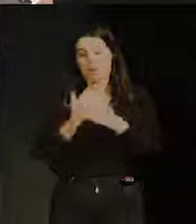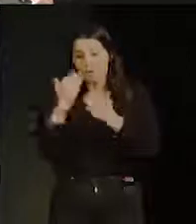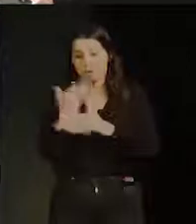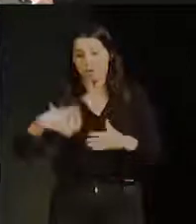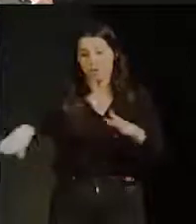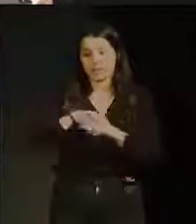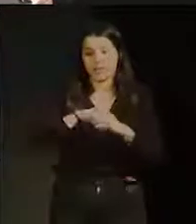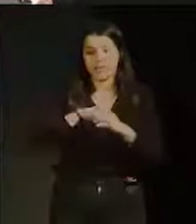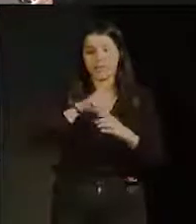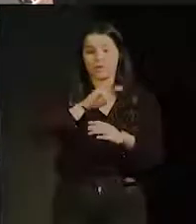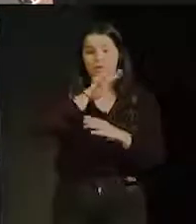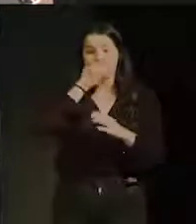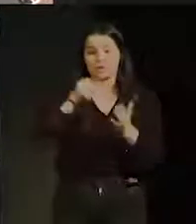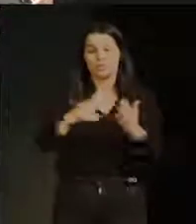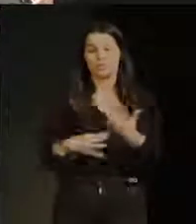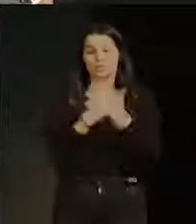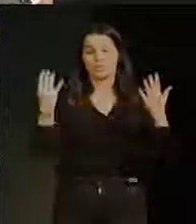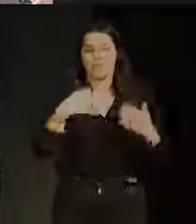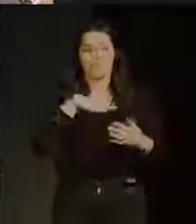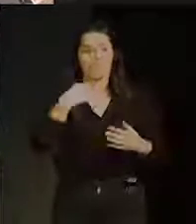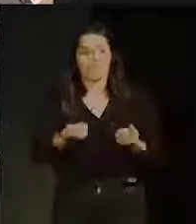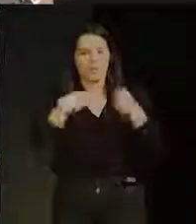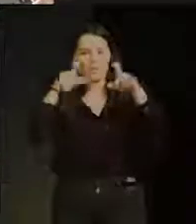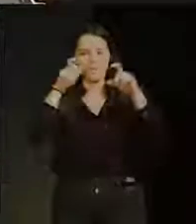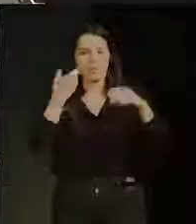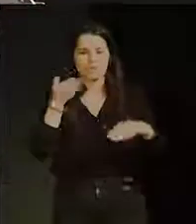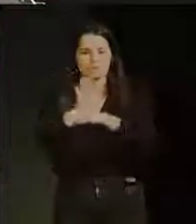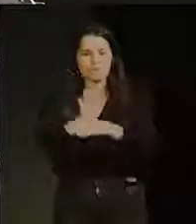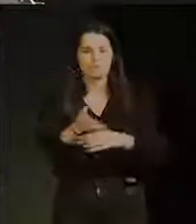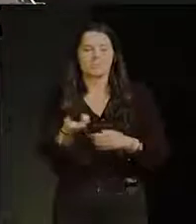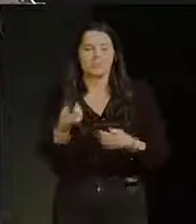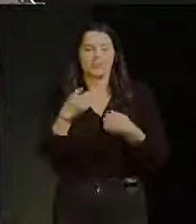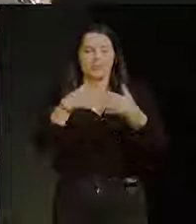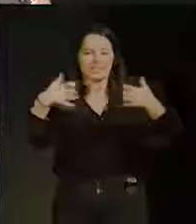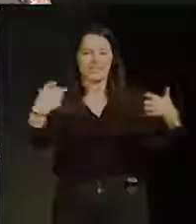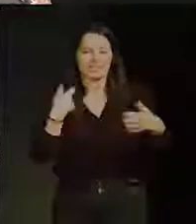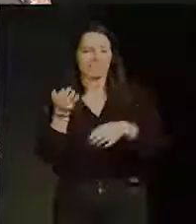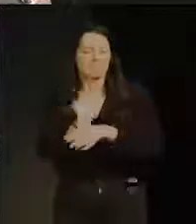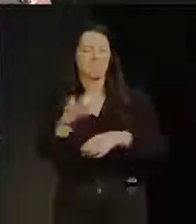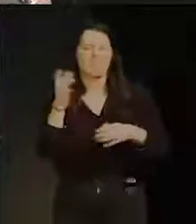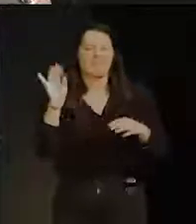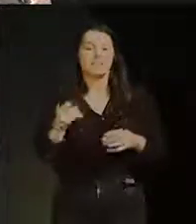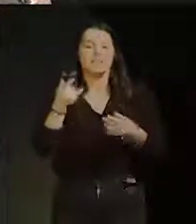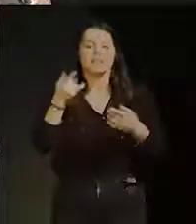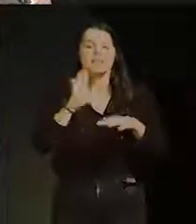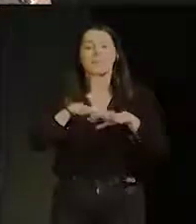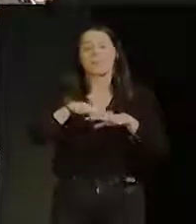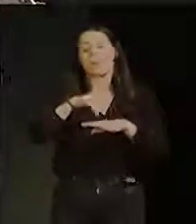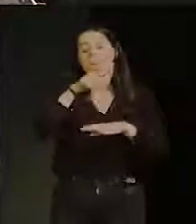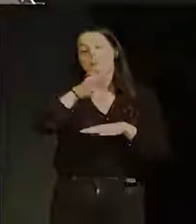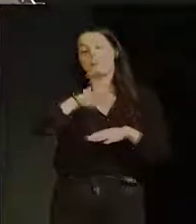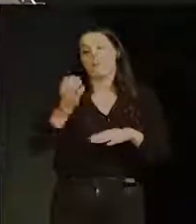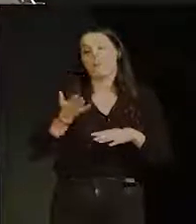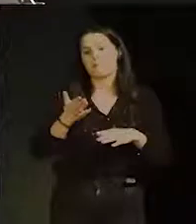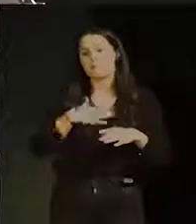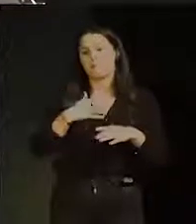2019. Si os animáis, poned una foto vuestra y decid quiénes sois, y así mañana pues tendréis